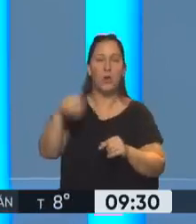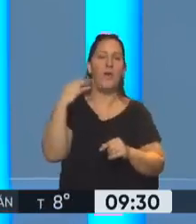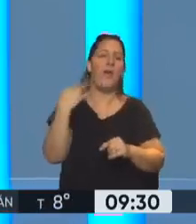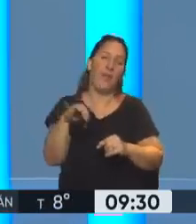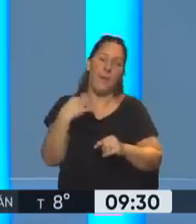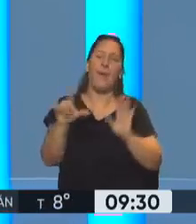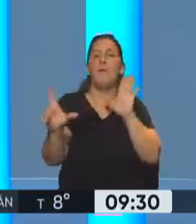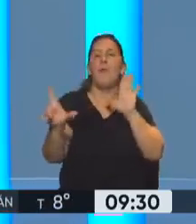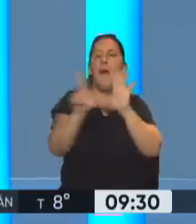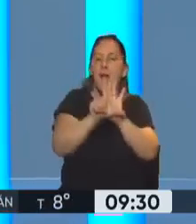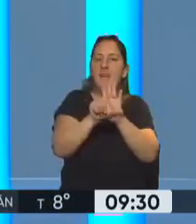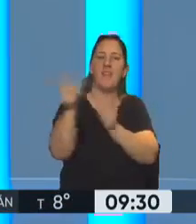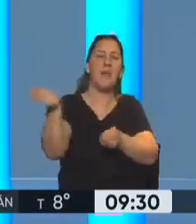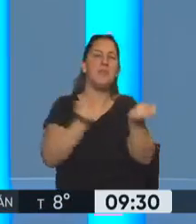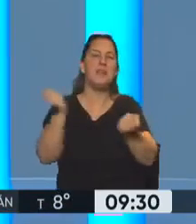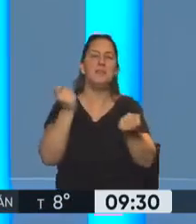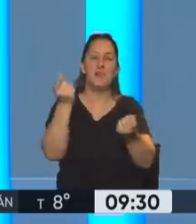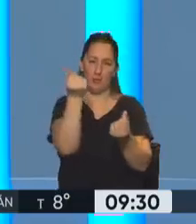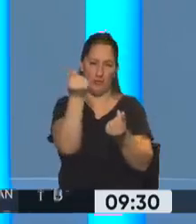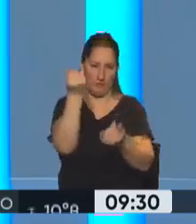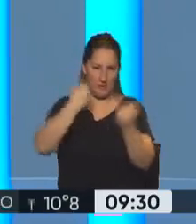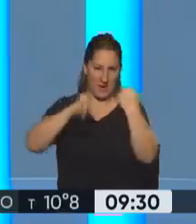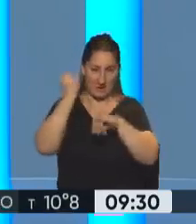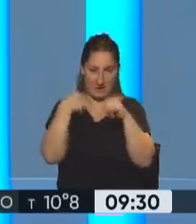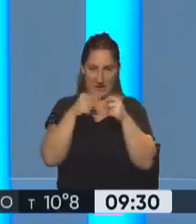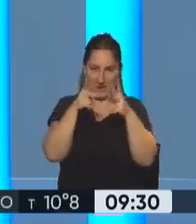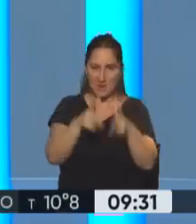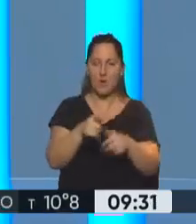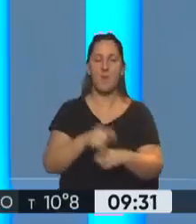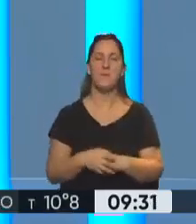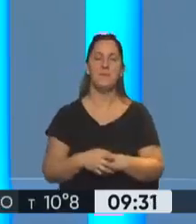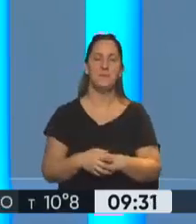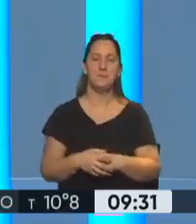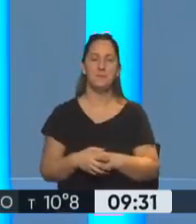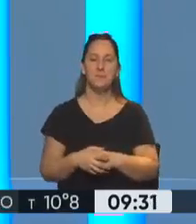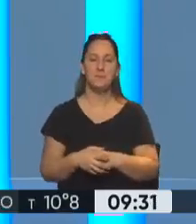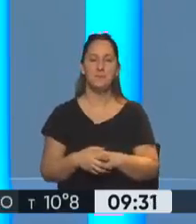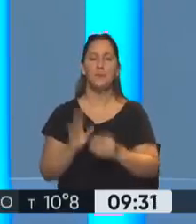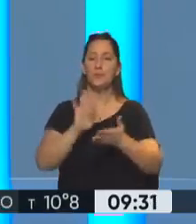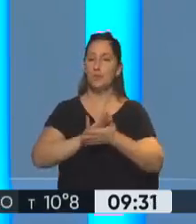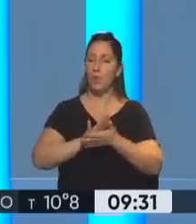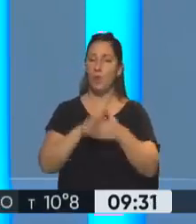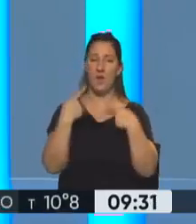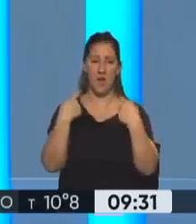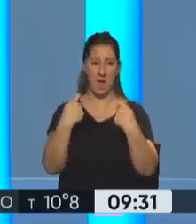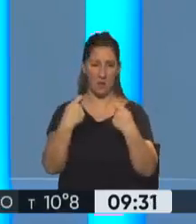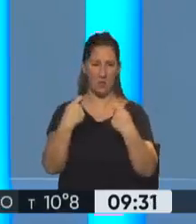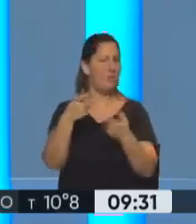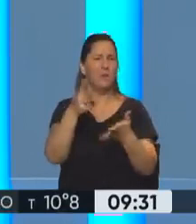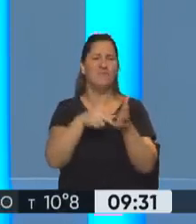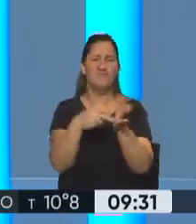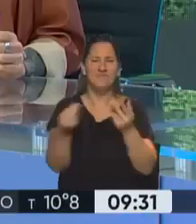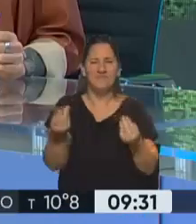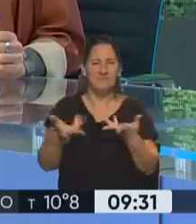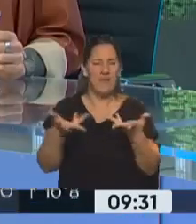una ley de administración financiera eso en cuanto entonces decíamos al gasto público significa